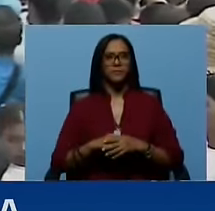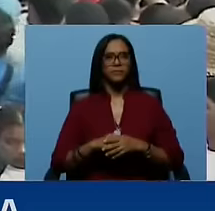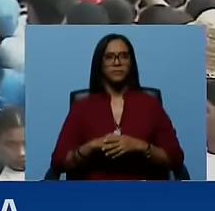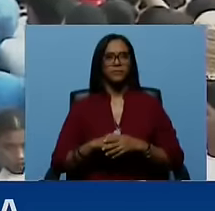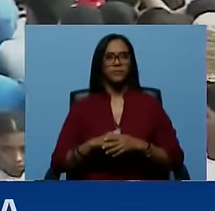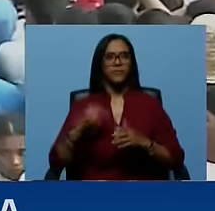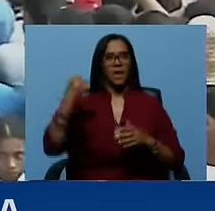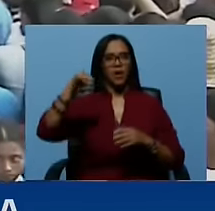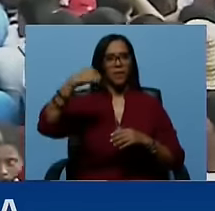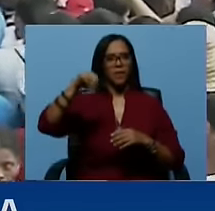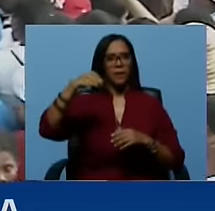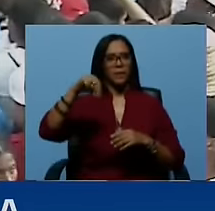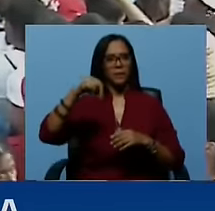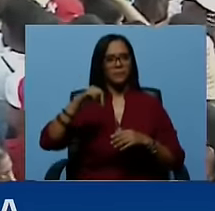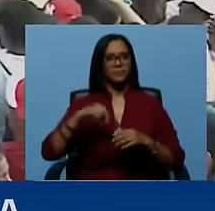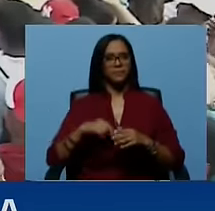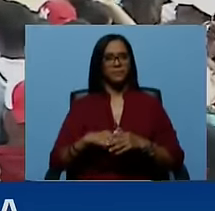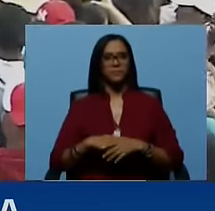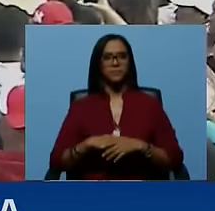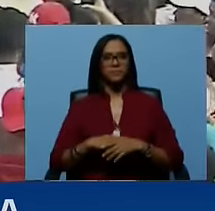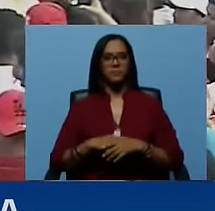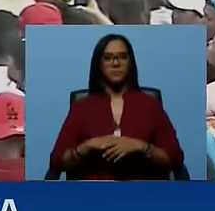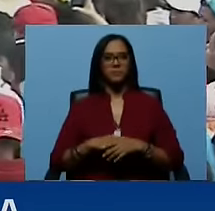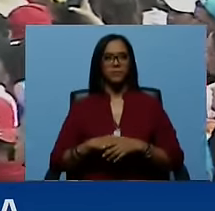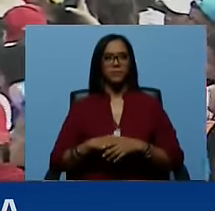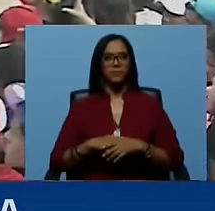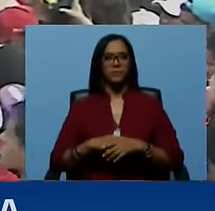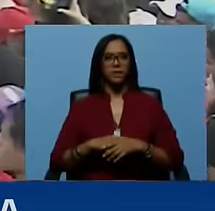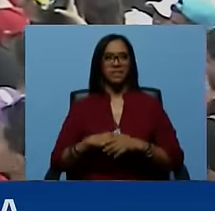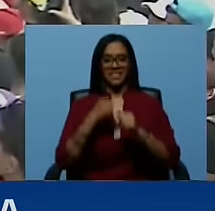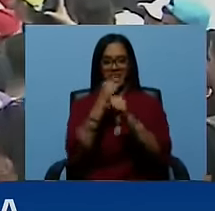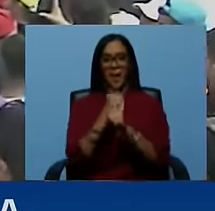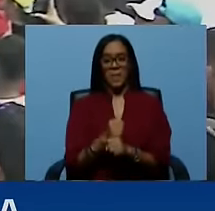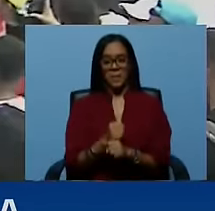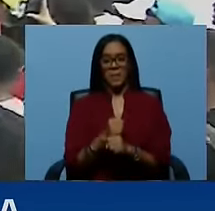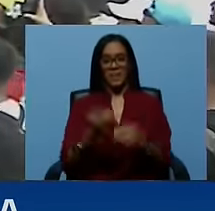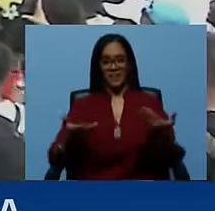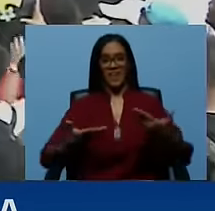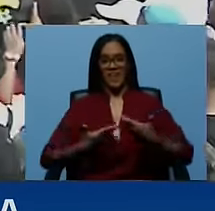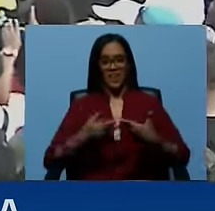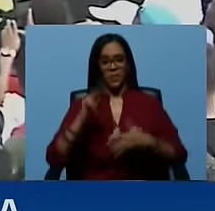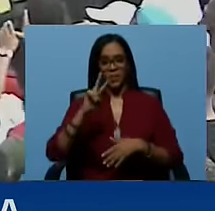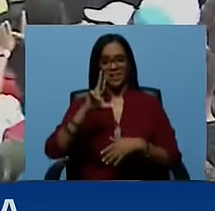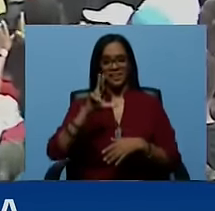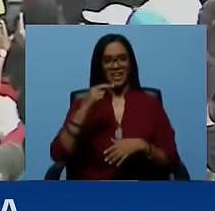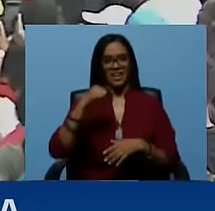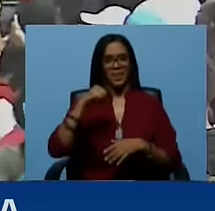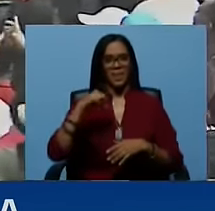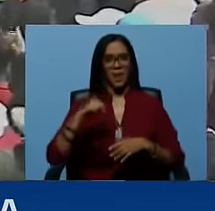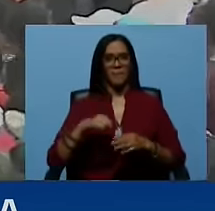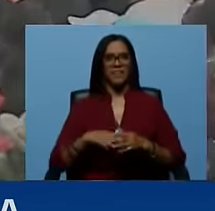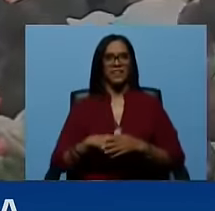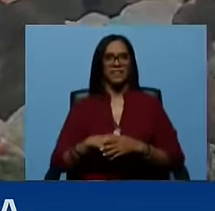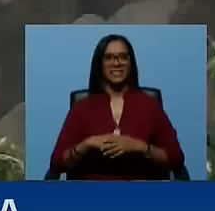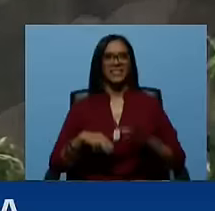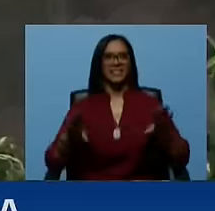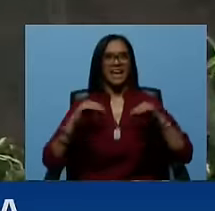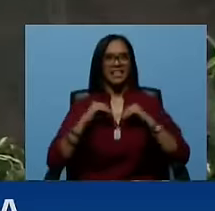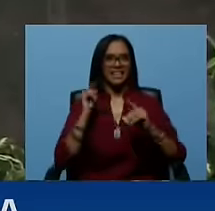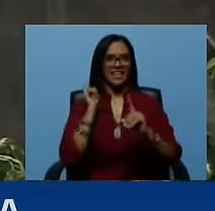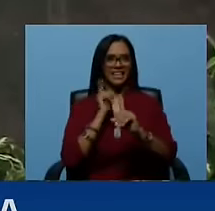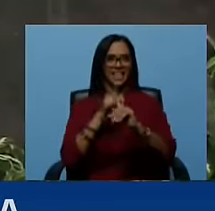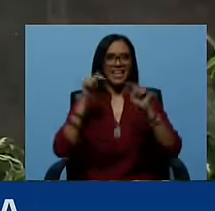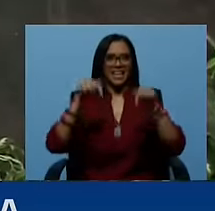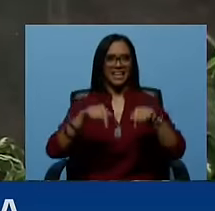De noviembre, correcto. Yo espero regalos, ¿no? 23 de noviembre. Se aceptan desde aquí, desde